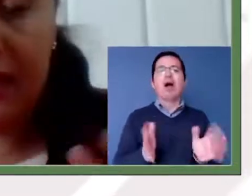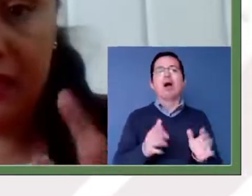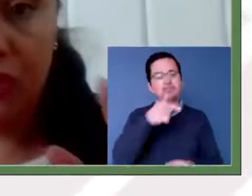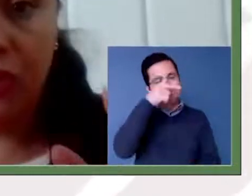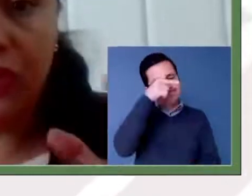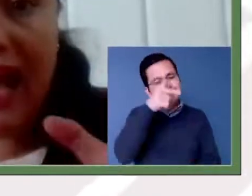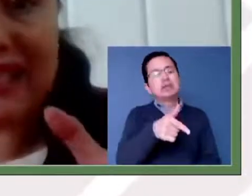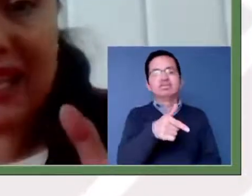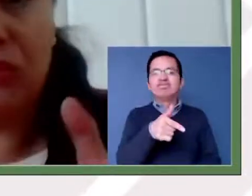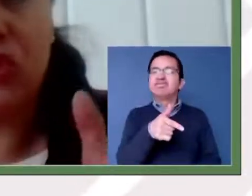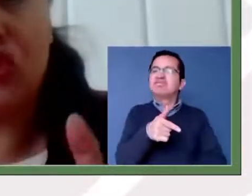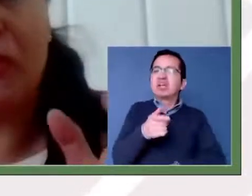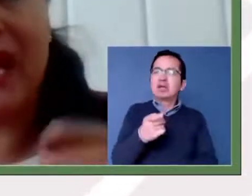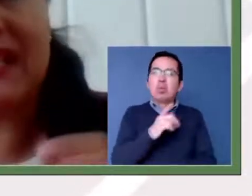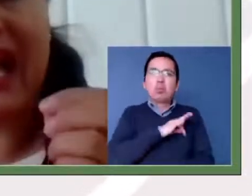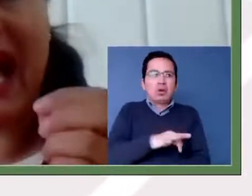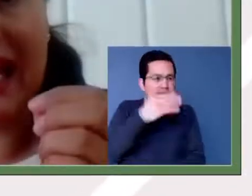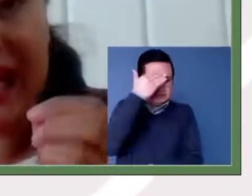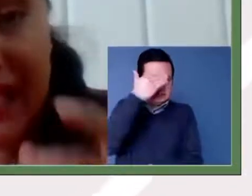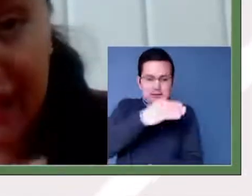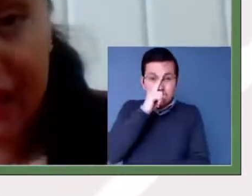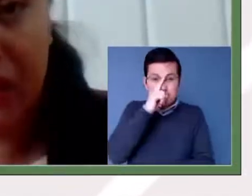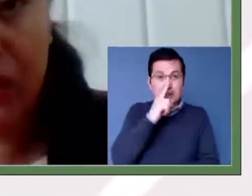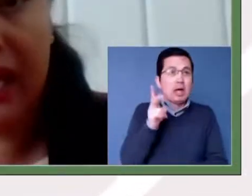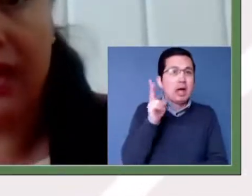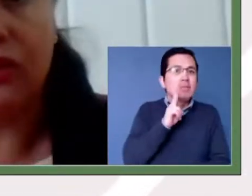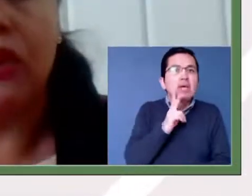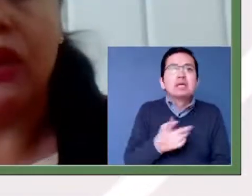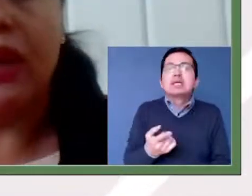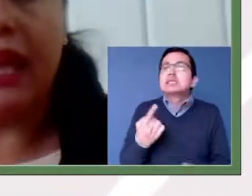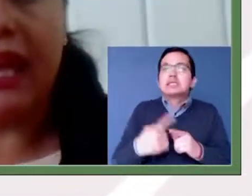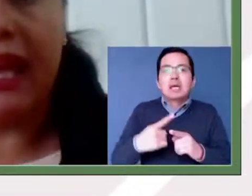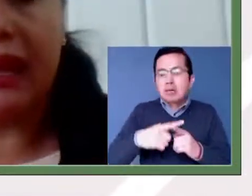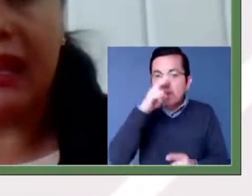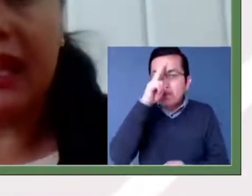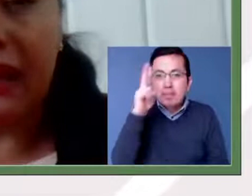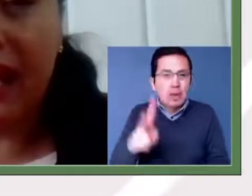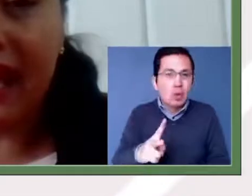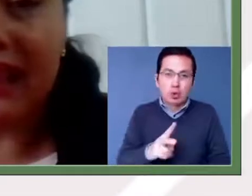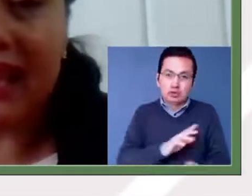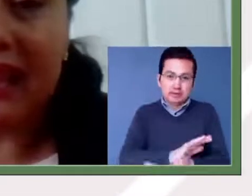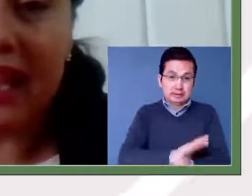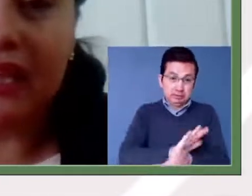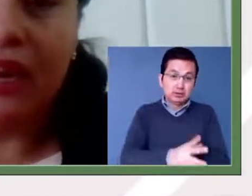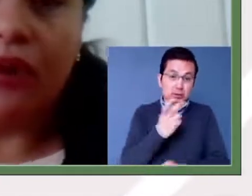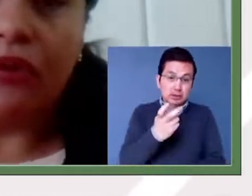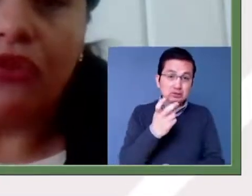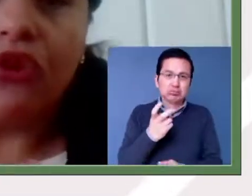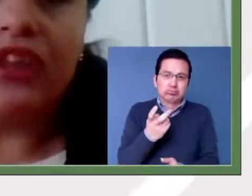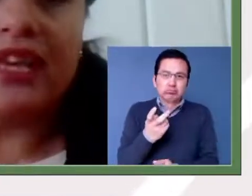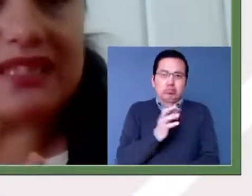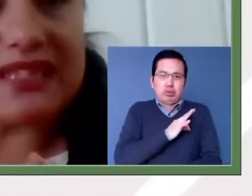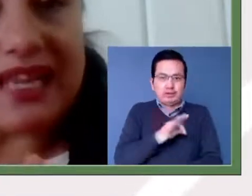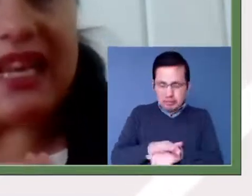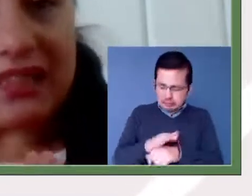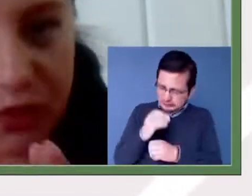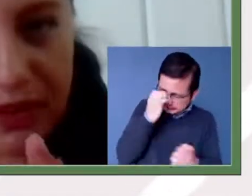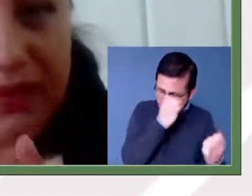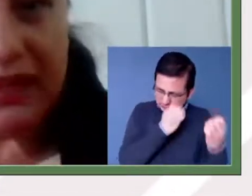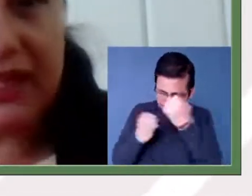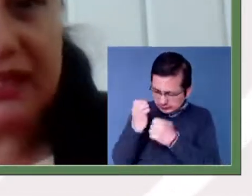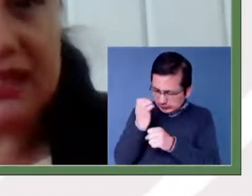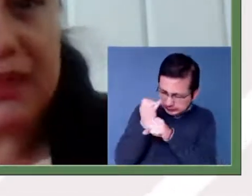ver, ¿no? Hacer mucho más analítico el dato y entender dónde están